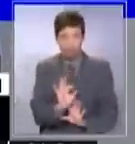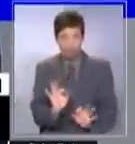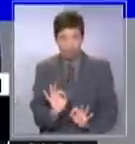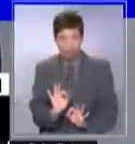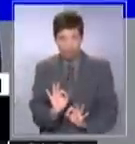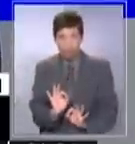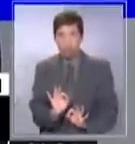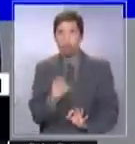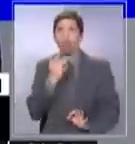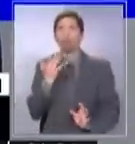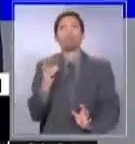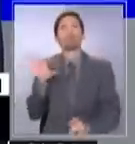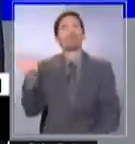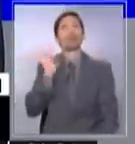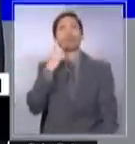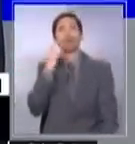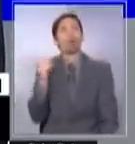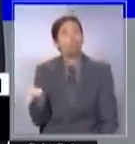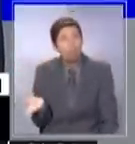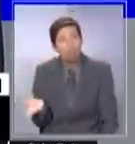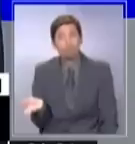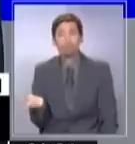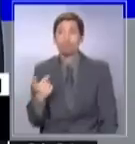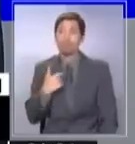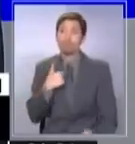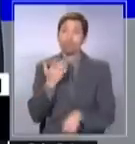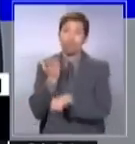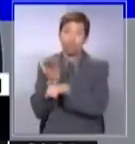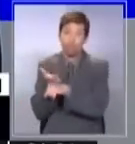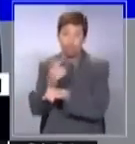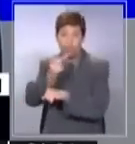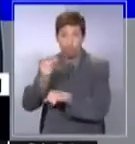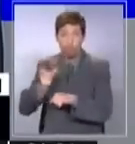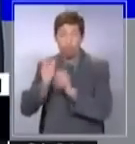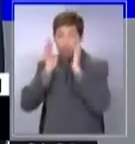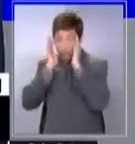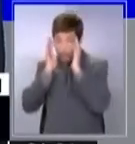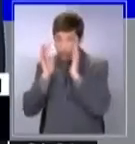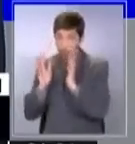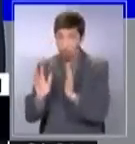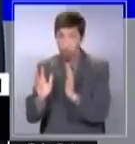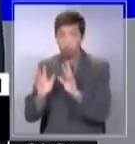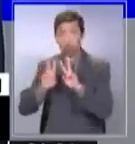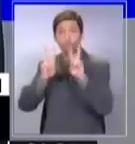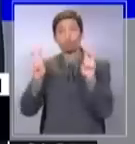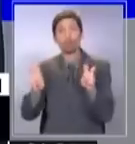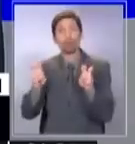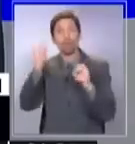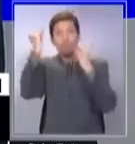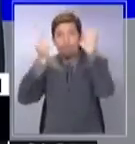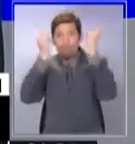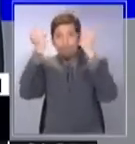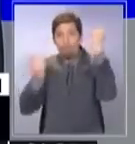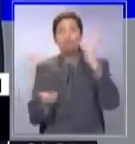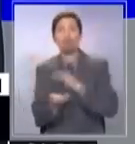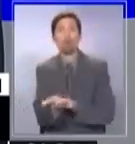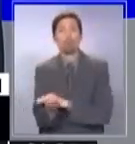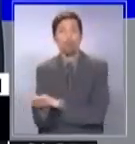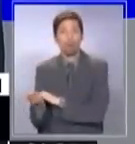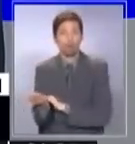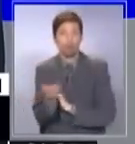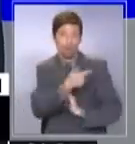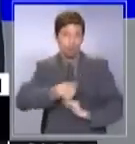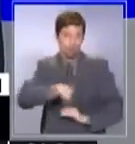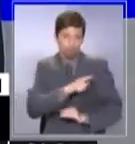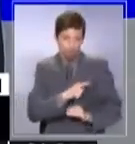tendría que elegir a Felipe gaz yo lo que le pediría a la gente que pudiera poner atención con respecto a las propuestas que nosotros vamos a entregar